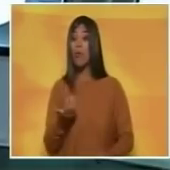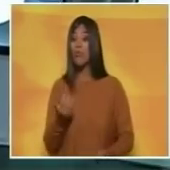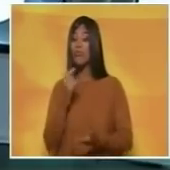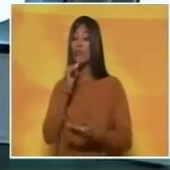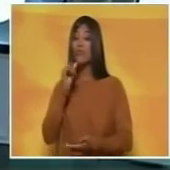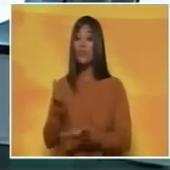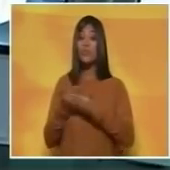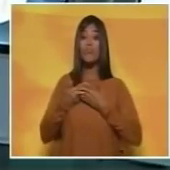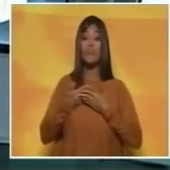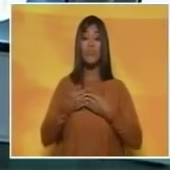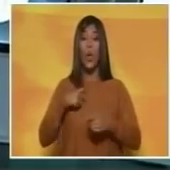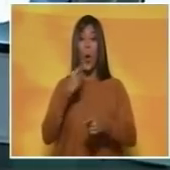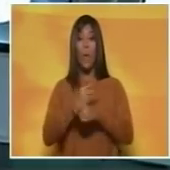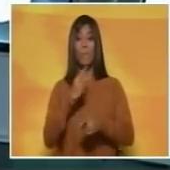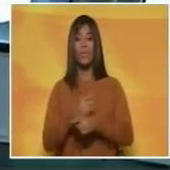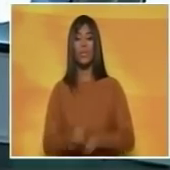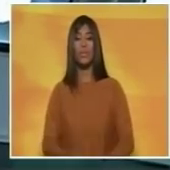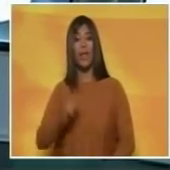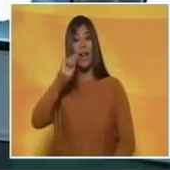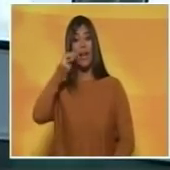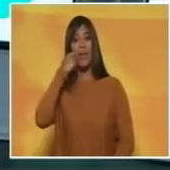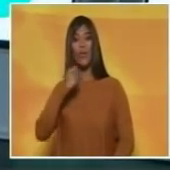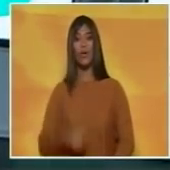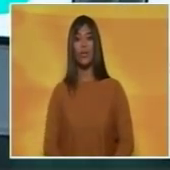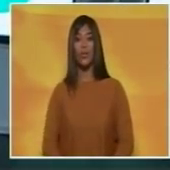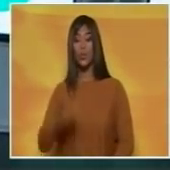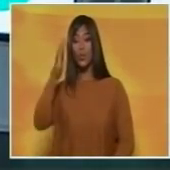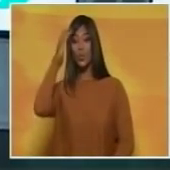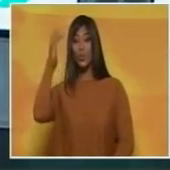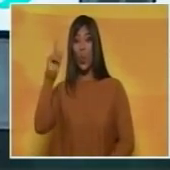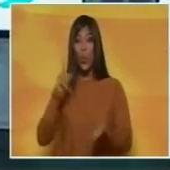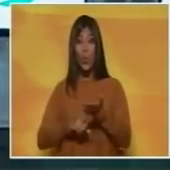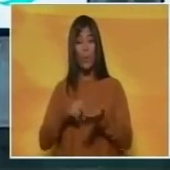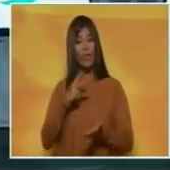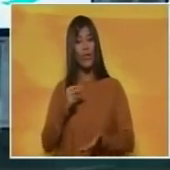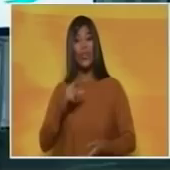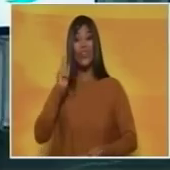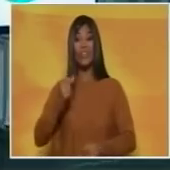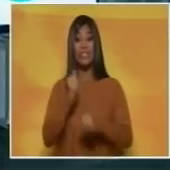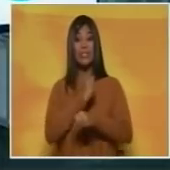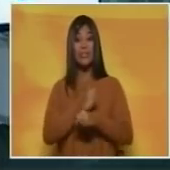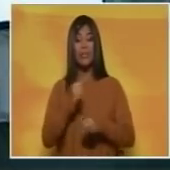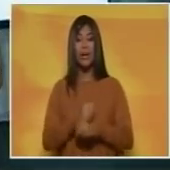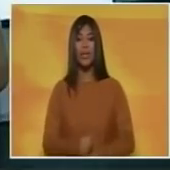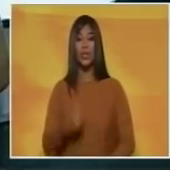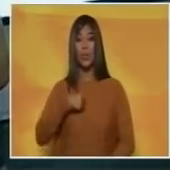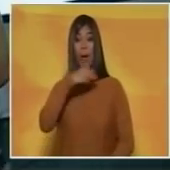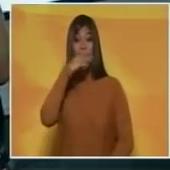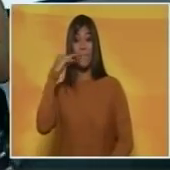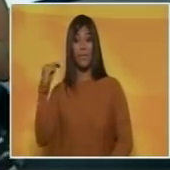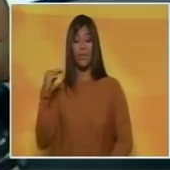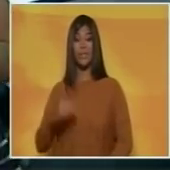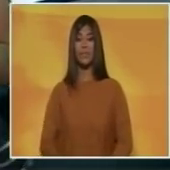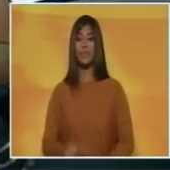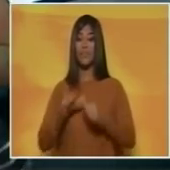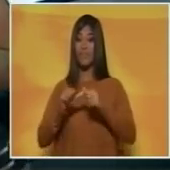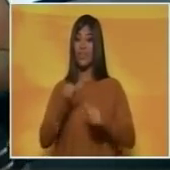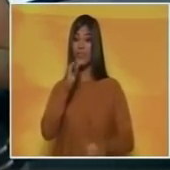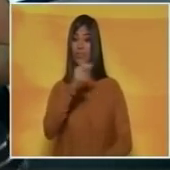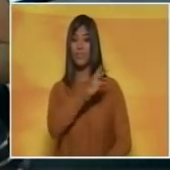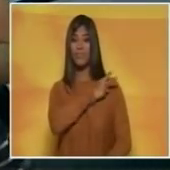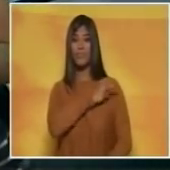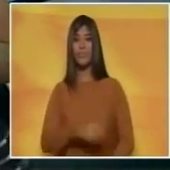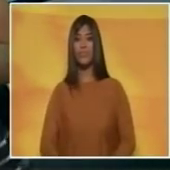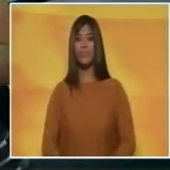ocurra en esta competencia. Recuerden, los sueños no se cumplen, se trabajan. Soy María Guarapano, ustedes continúen con más